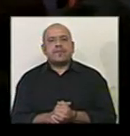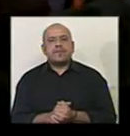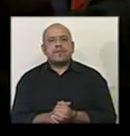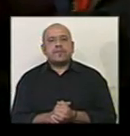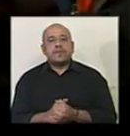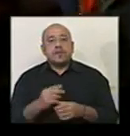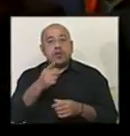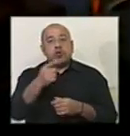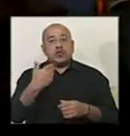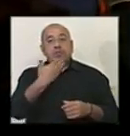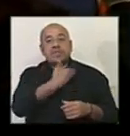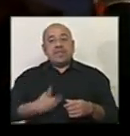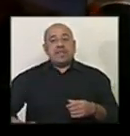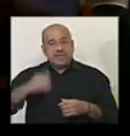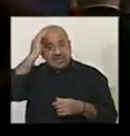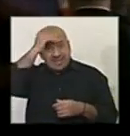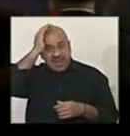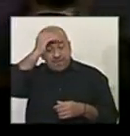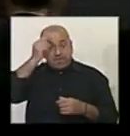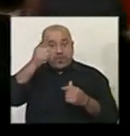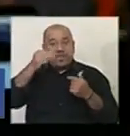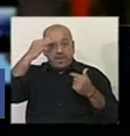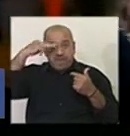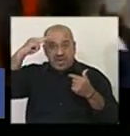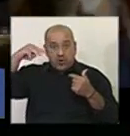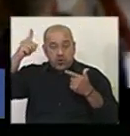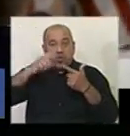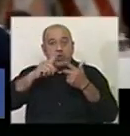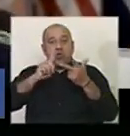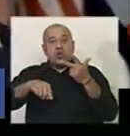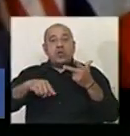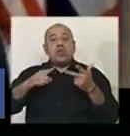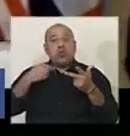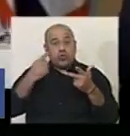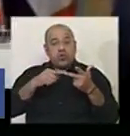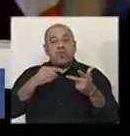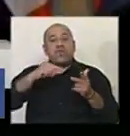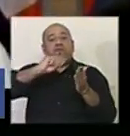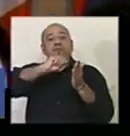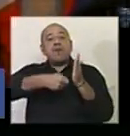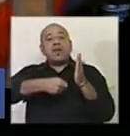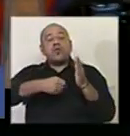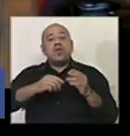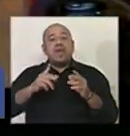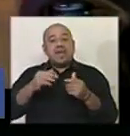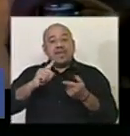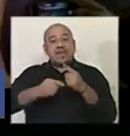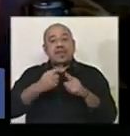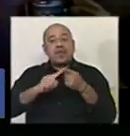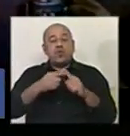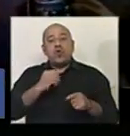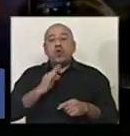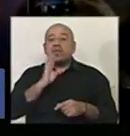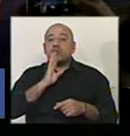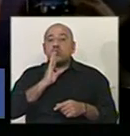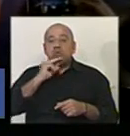Los presidentes Donald Trump, Enrique Peña Nieto y Justin Trudeau firmaron el Tratado México-Estados Unidos-Canadá,